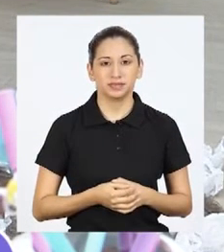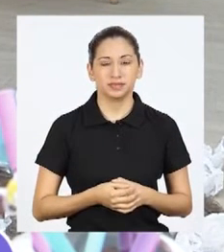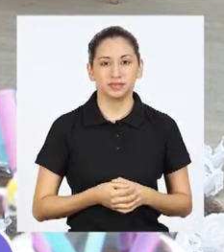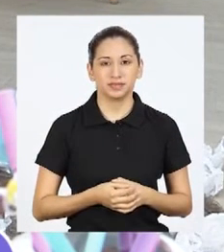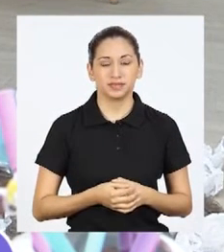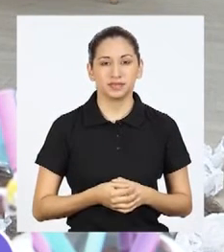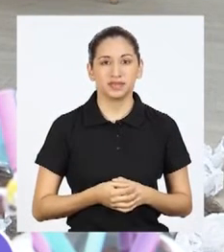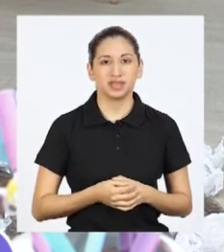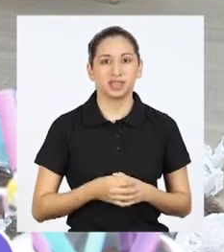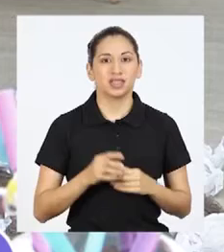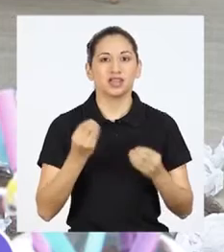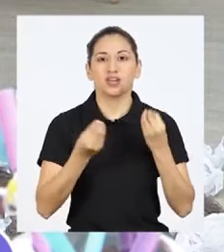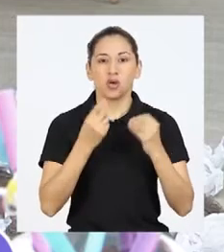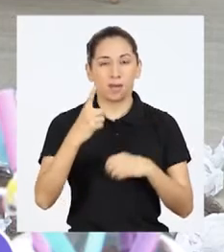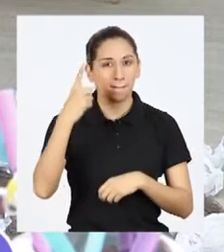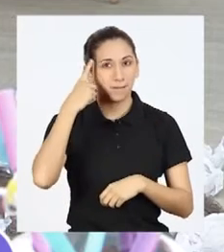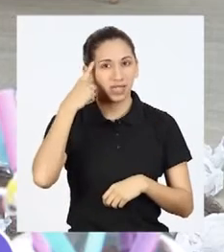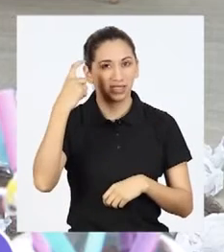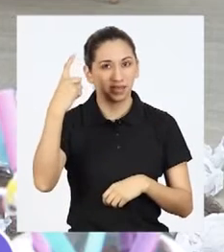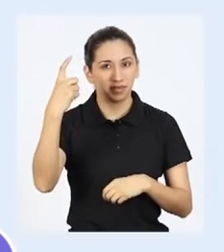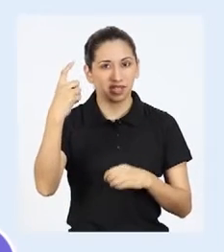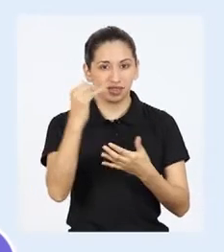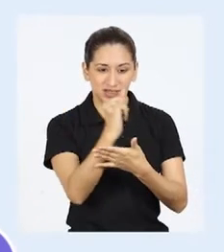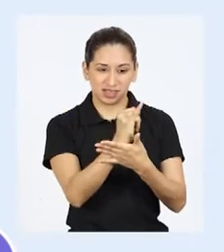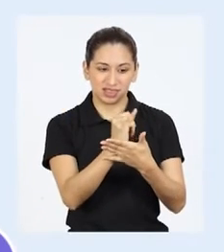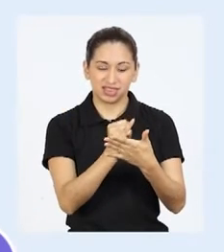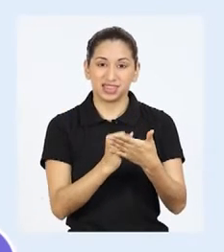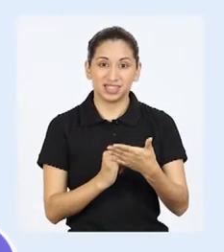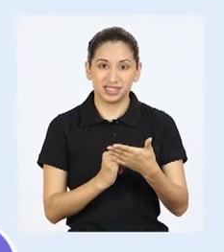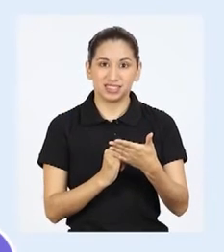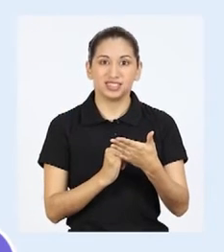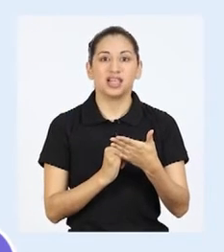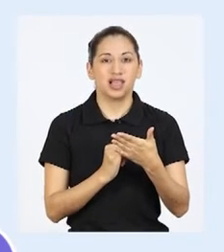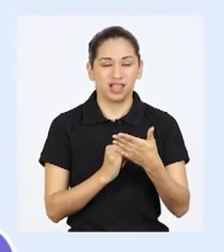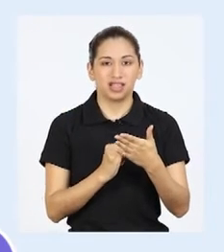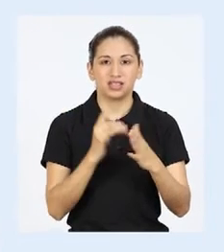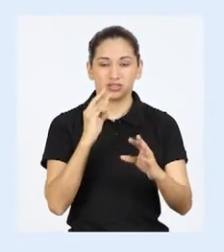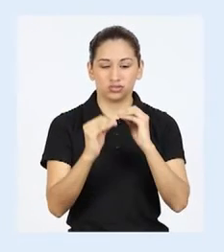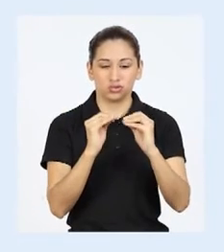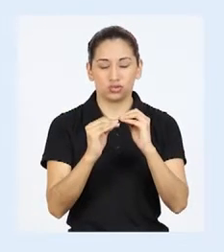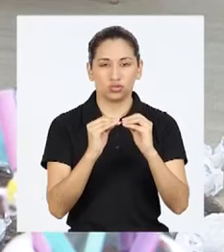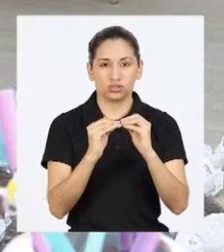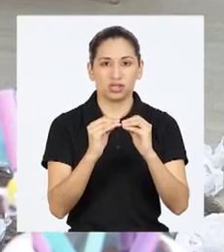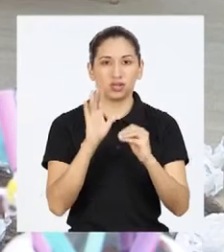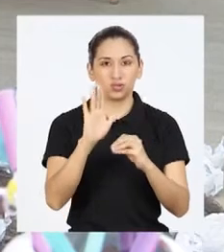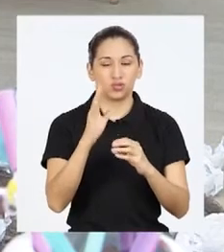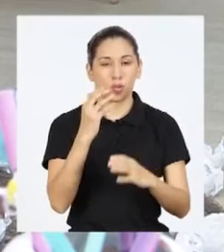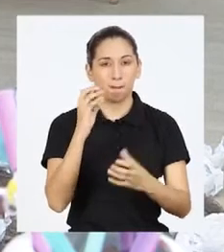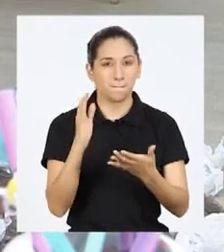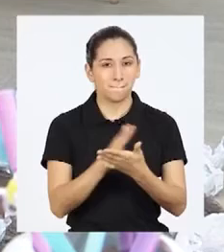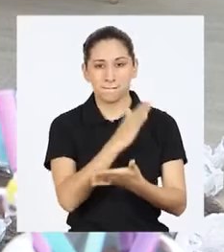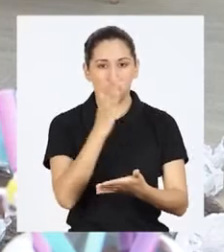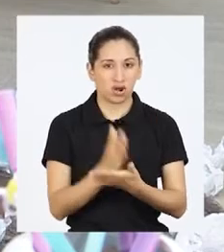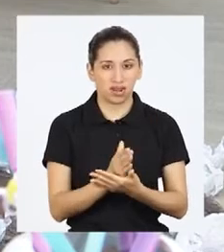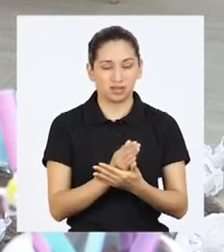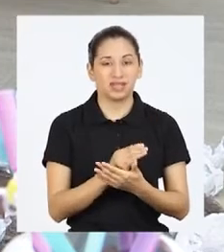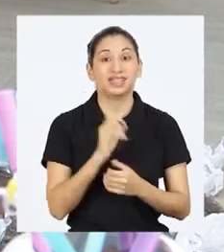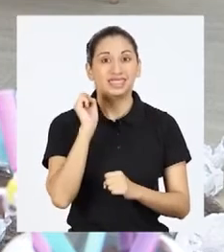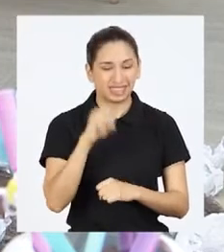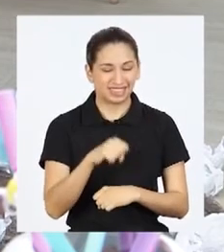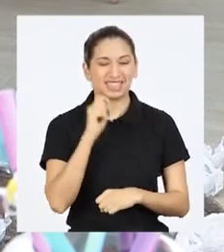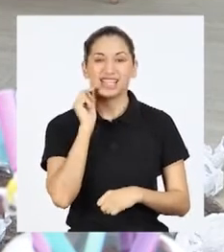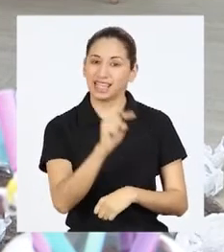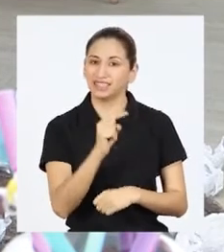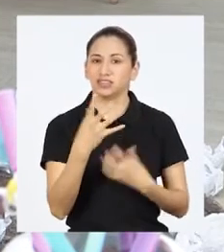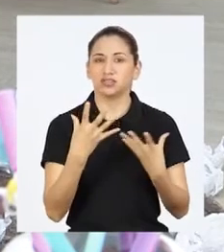El pensamiento de diseño que facilita la solución de problemas. Eso, exactamente.